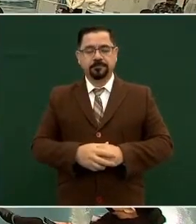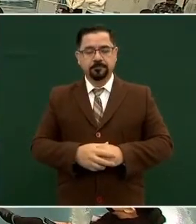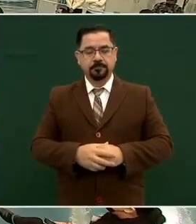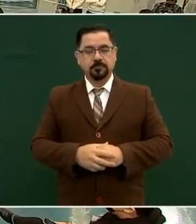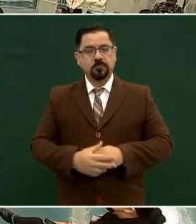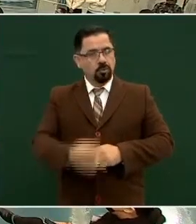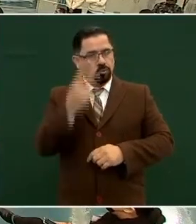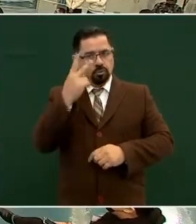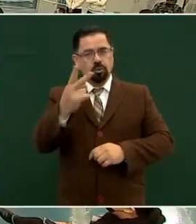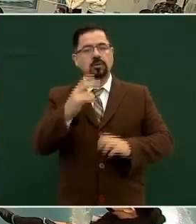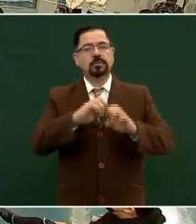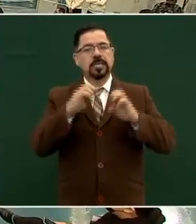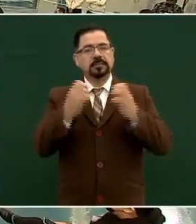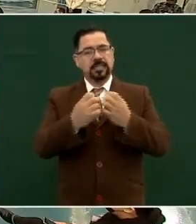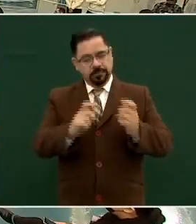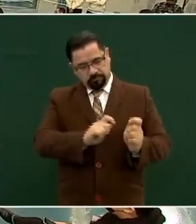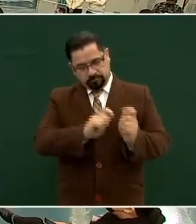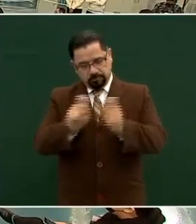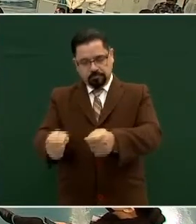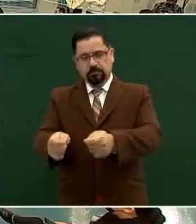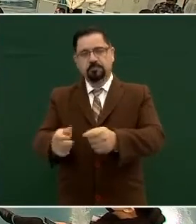Los 2 estadios.